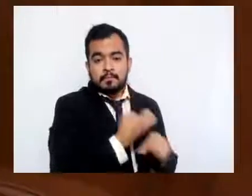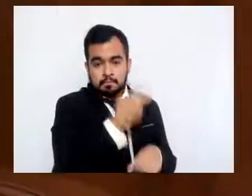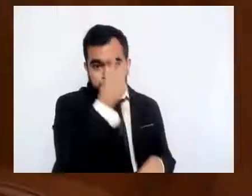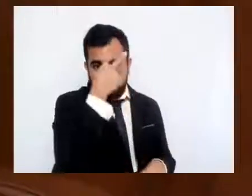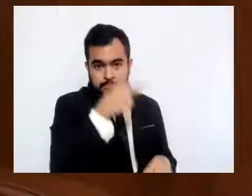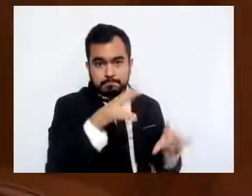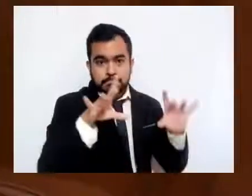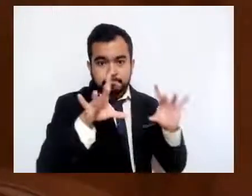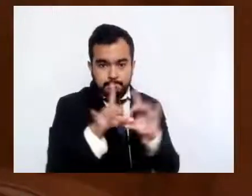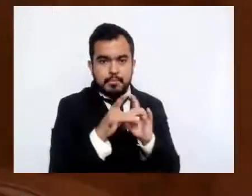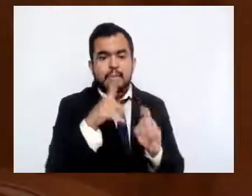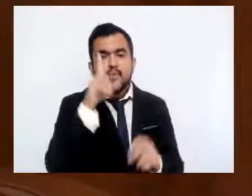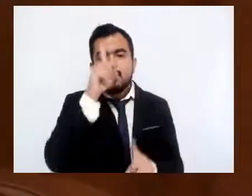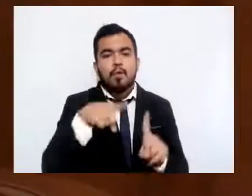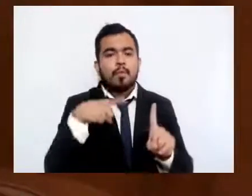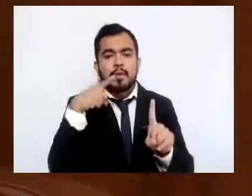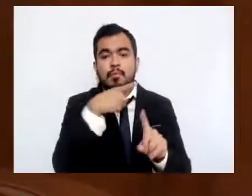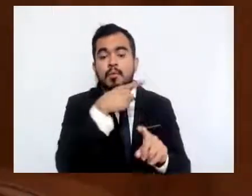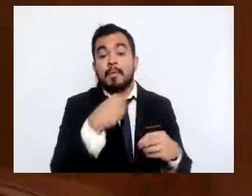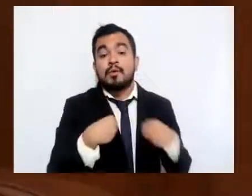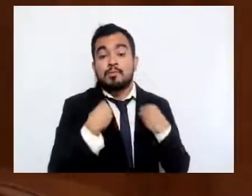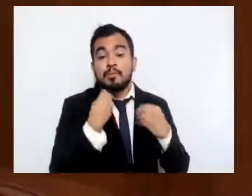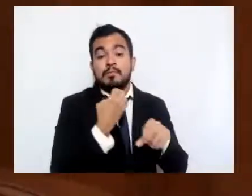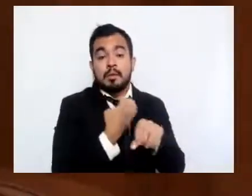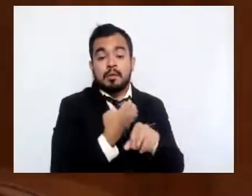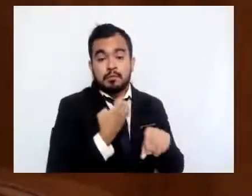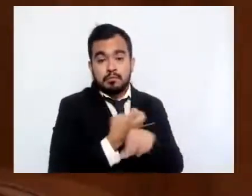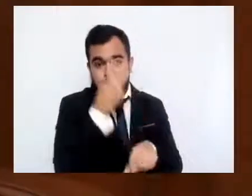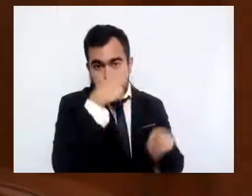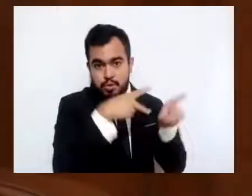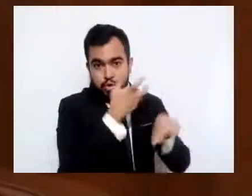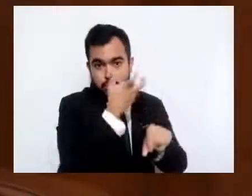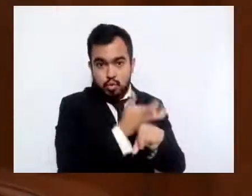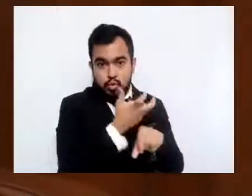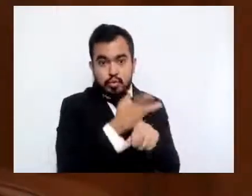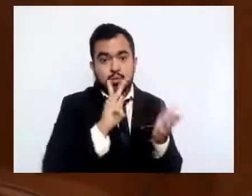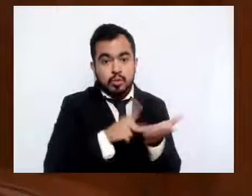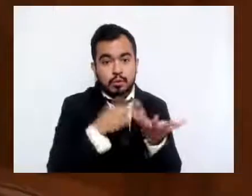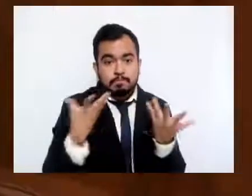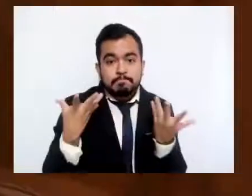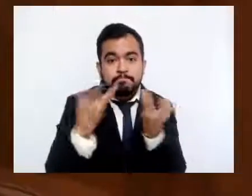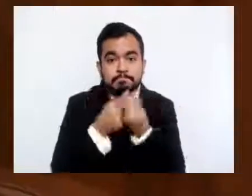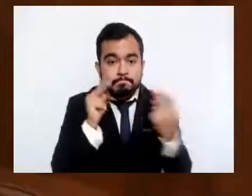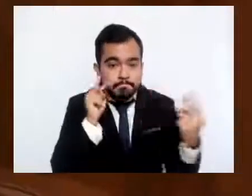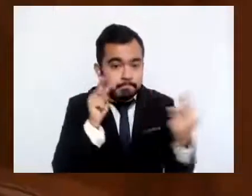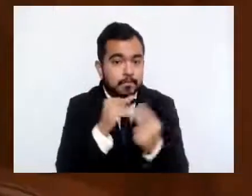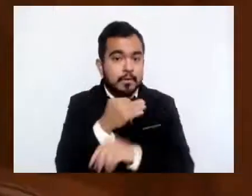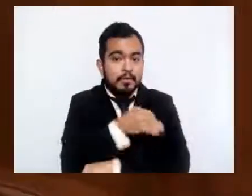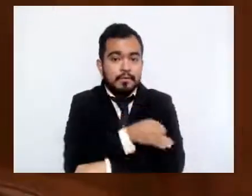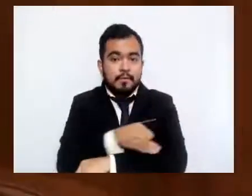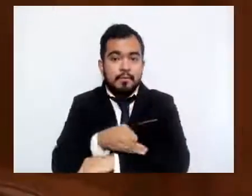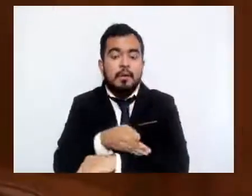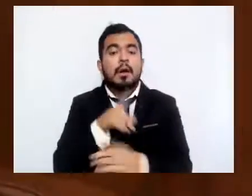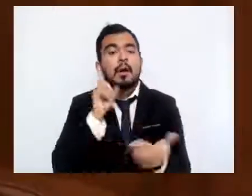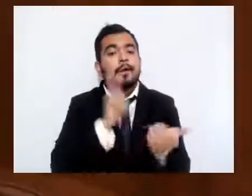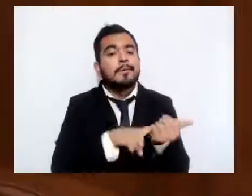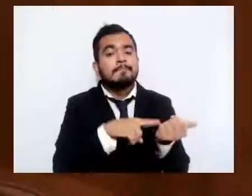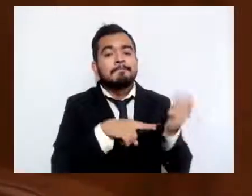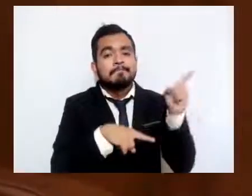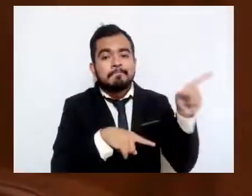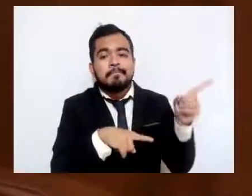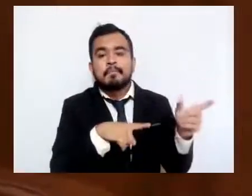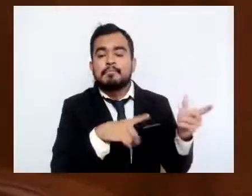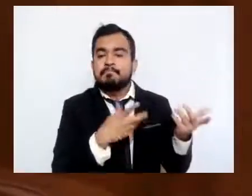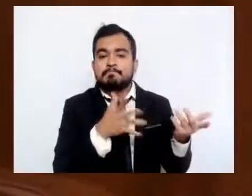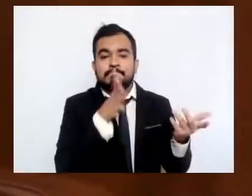radicados en Estados Unidos de América, que por sus condiciones migratorias no han visto a sus familiares mayores de 60 años en